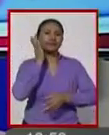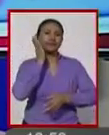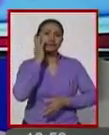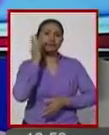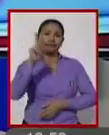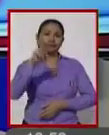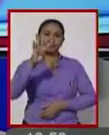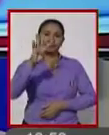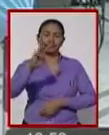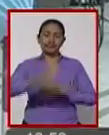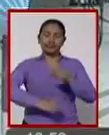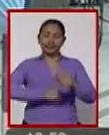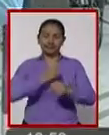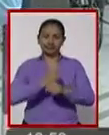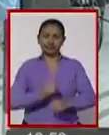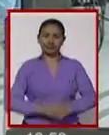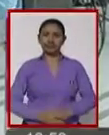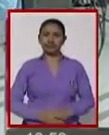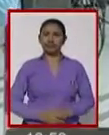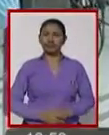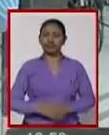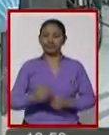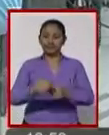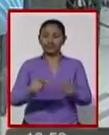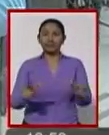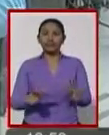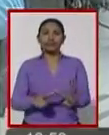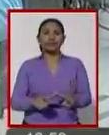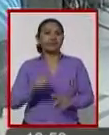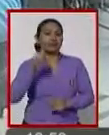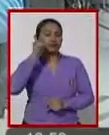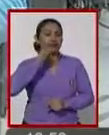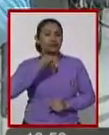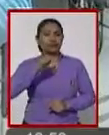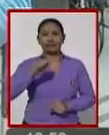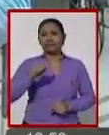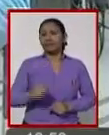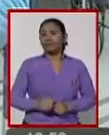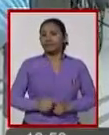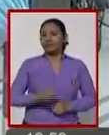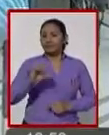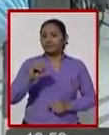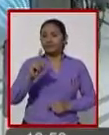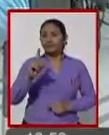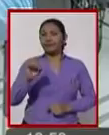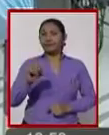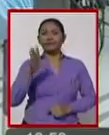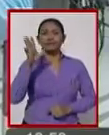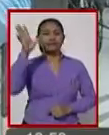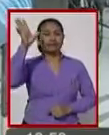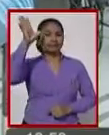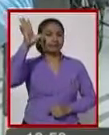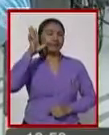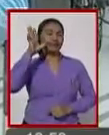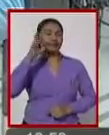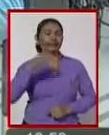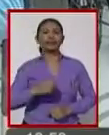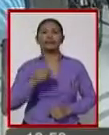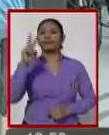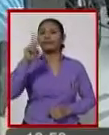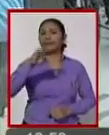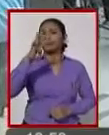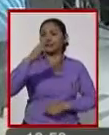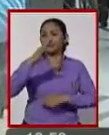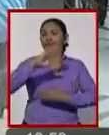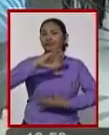24 años. En este nosocomio se encuentra internada la señora Candelaria Romero, quien fue padre y madre de sus tres hijos durante